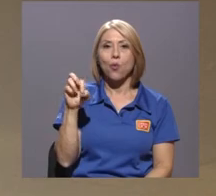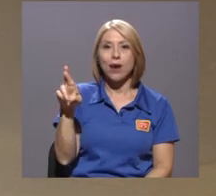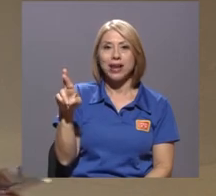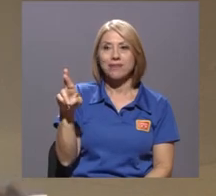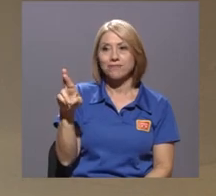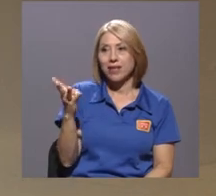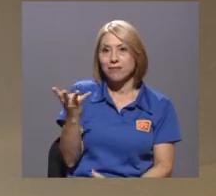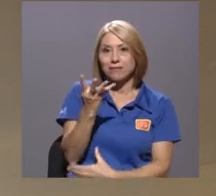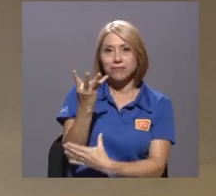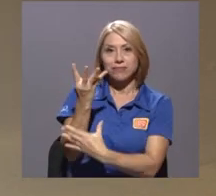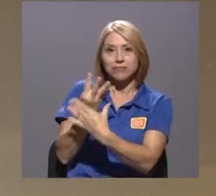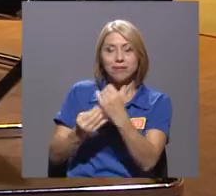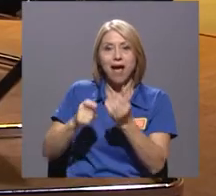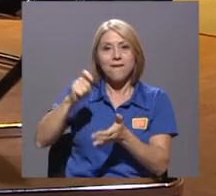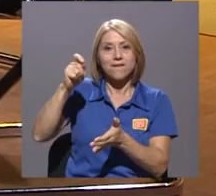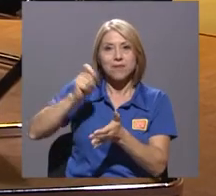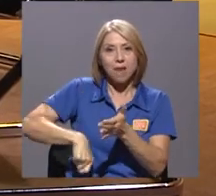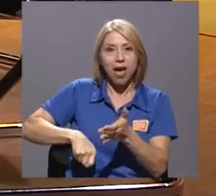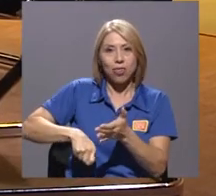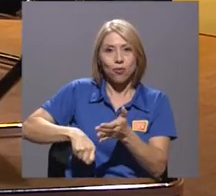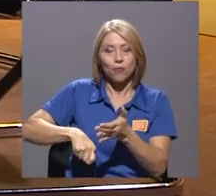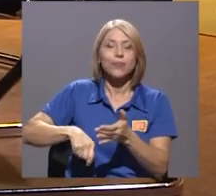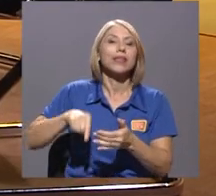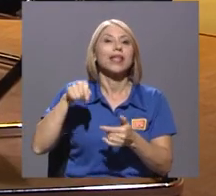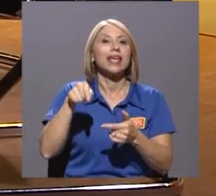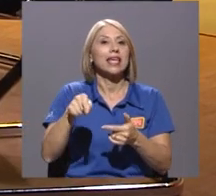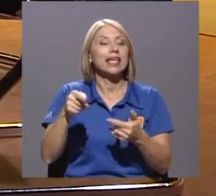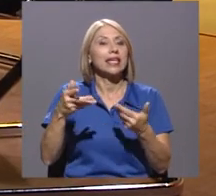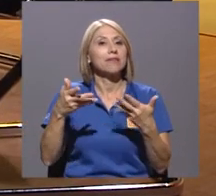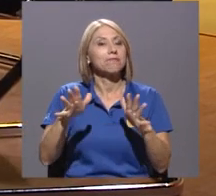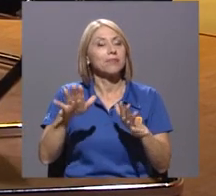y sobre el que la europa